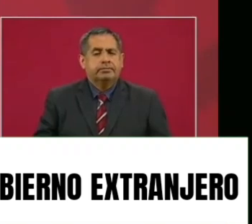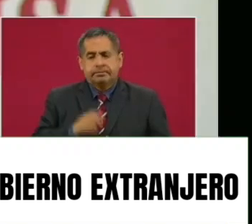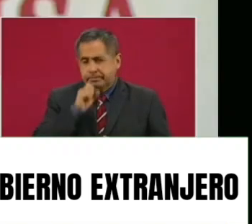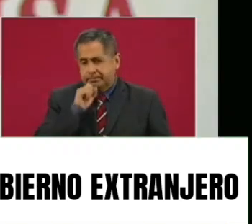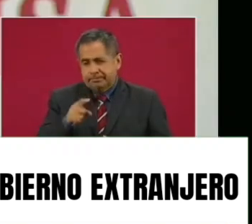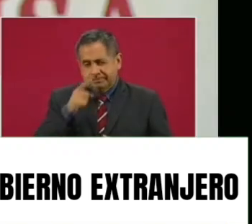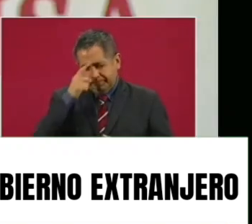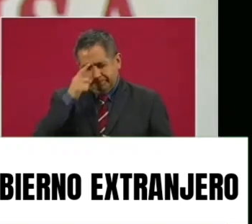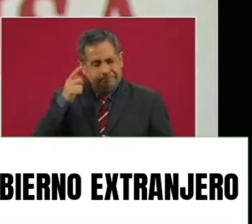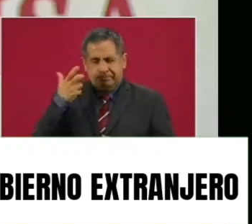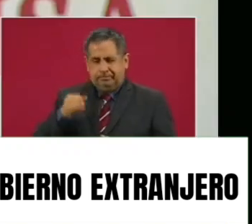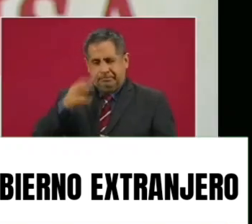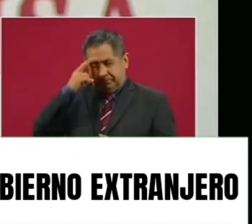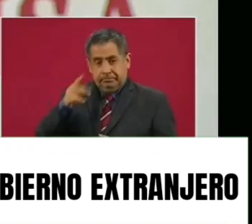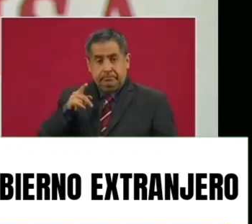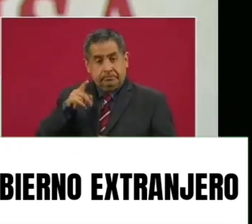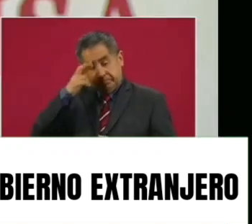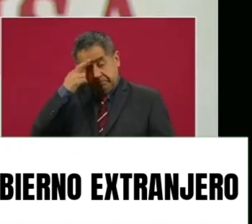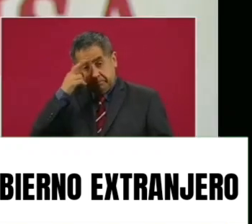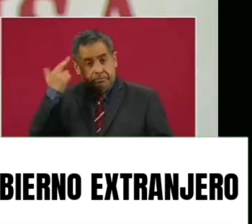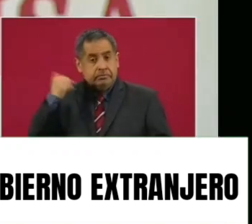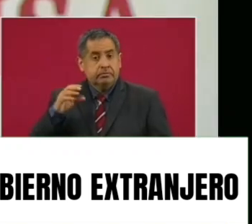cuando todos en la OEA